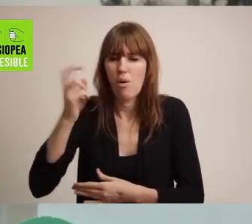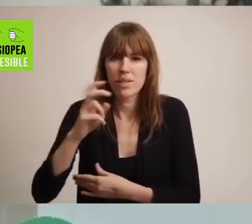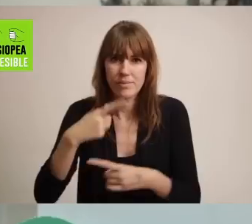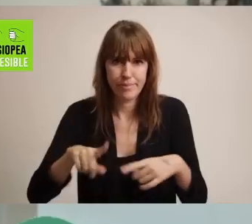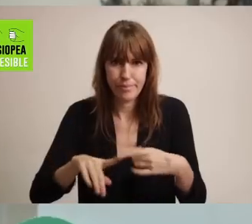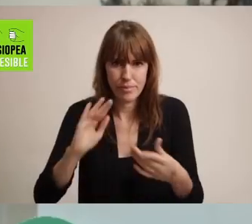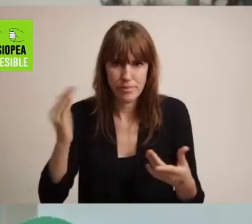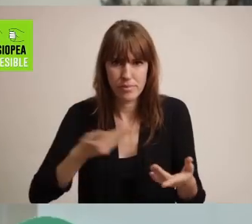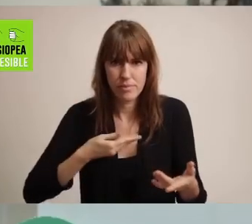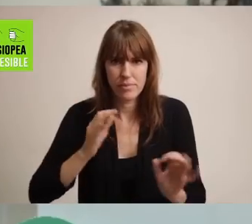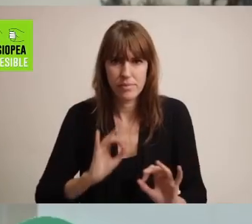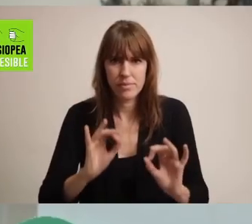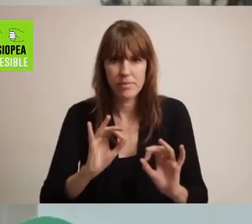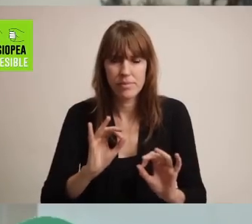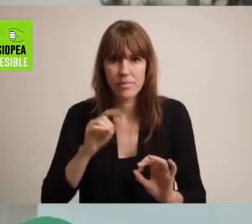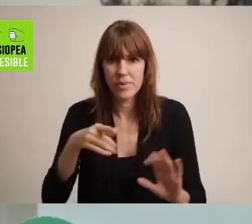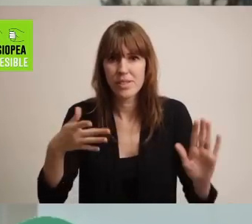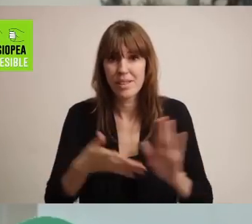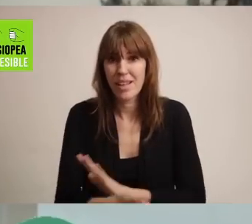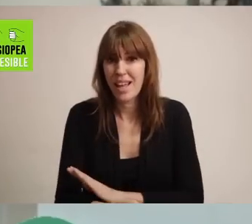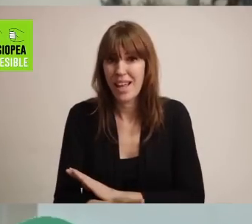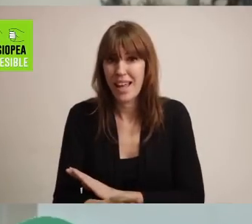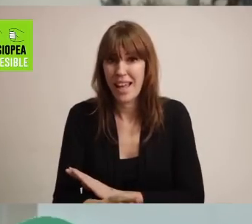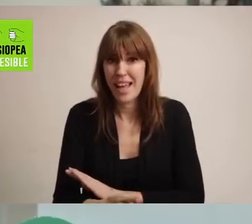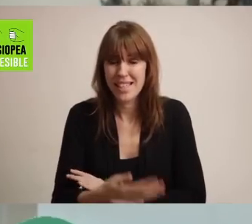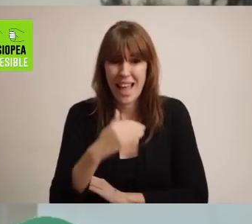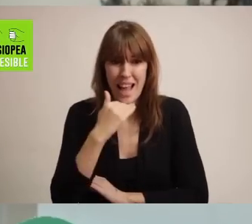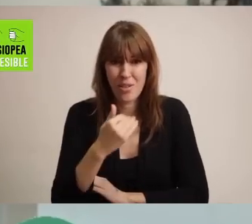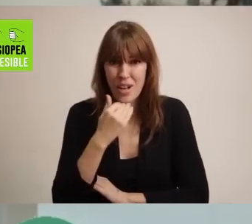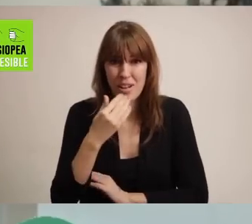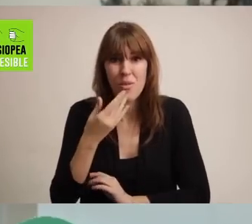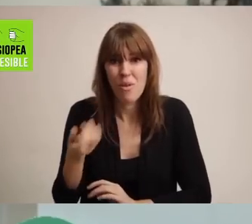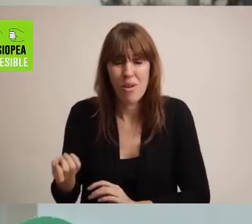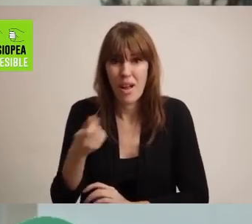Por lo tanto, como podéis ver, es todo un aprendizaje y necesario además.